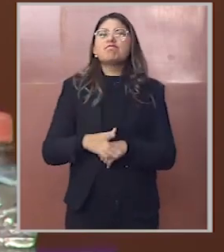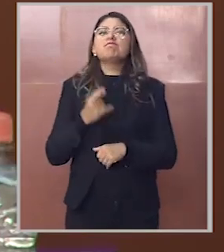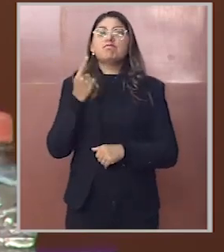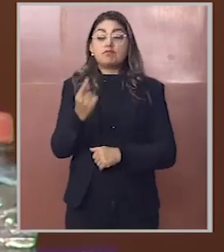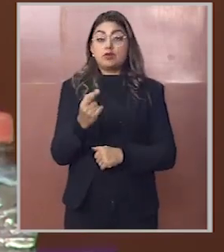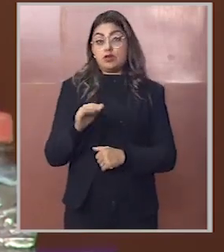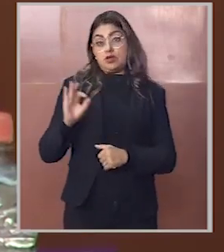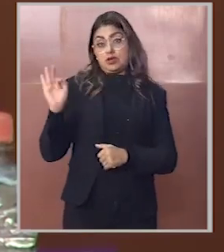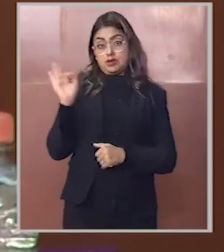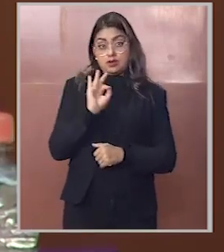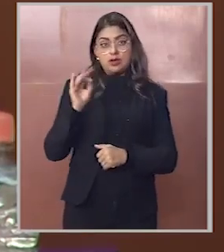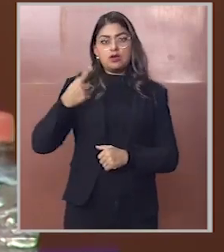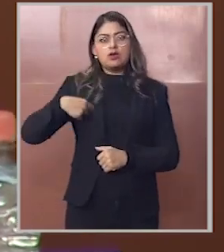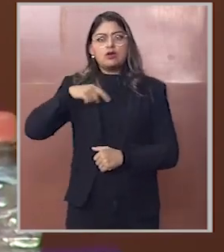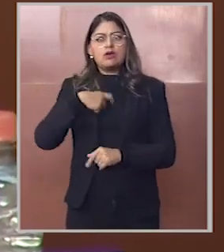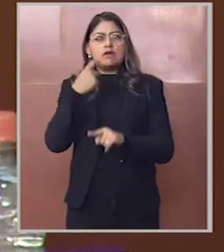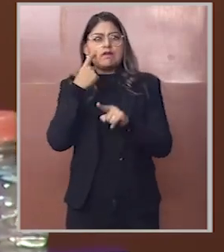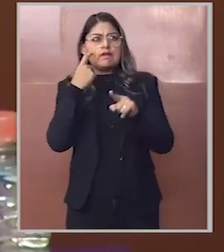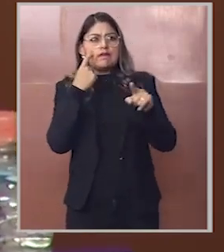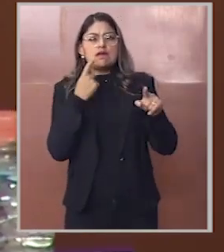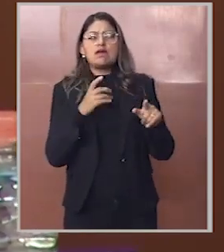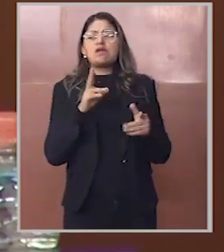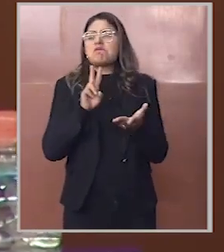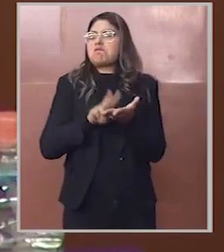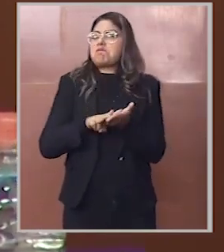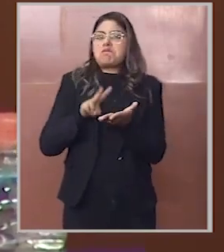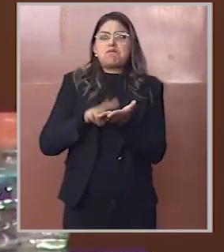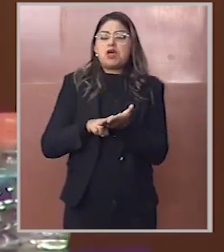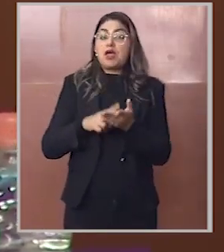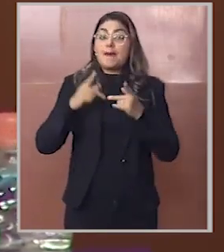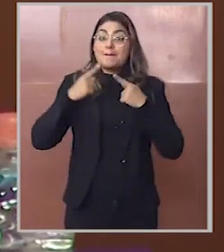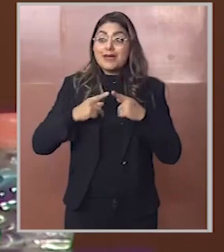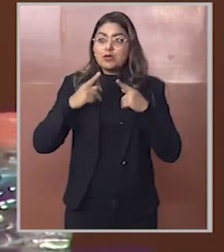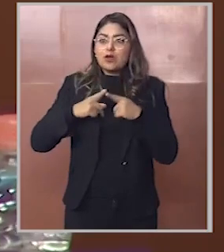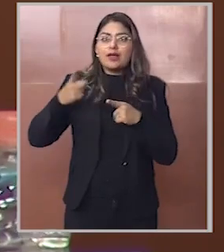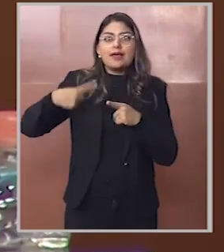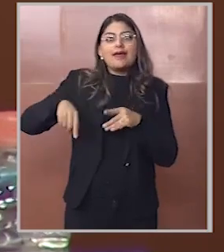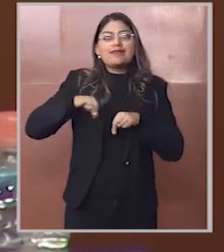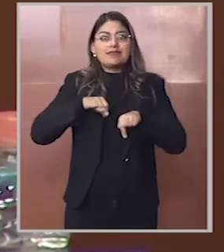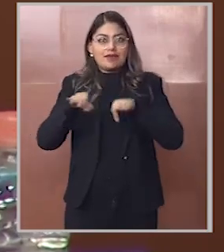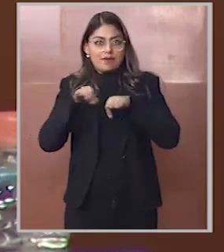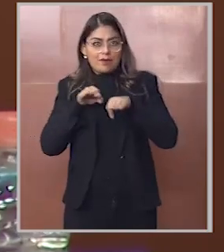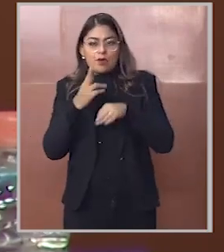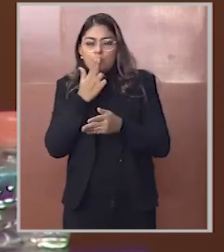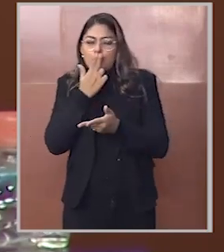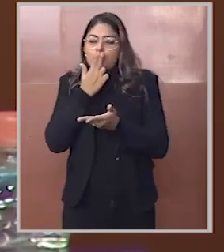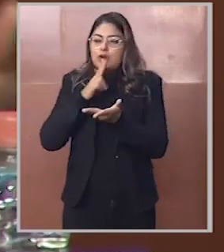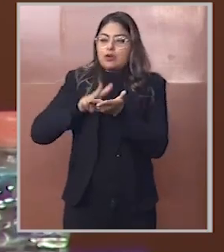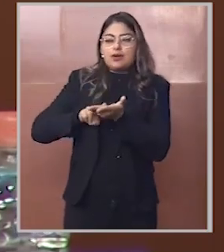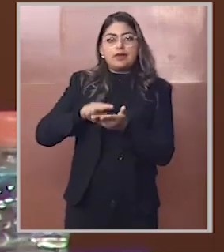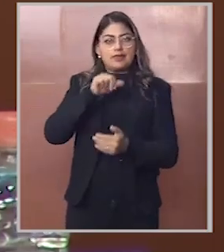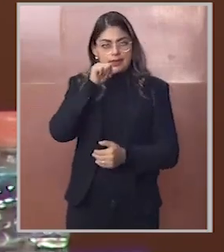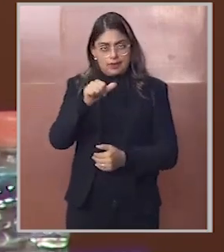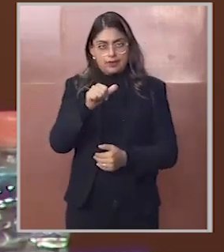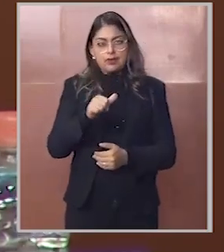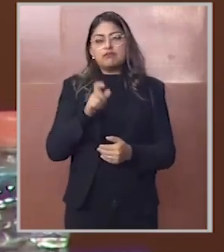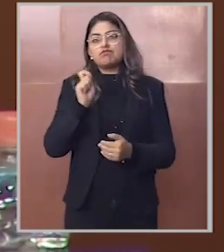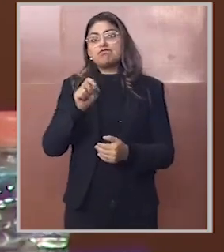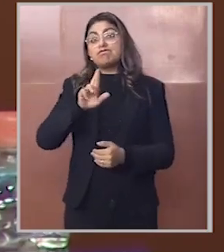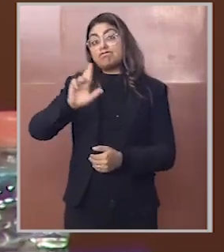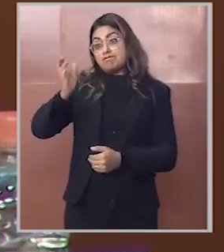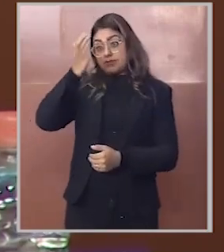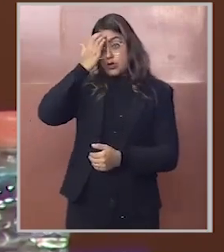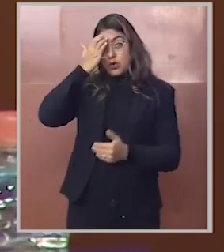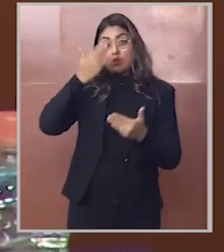le otorga poco valor a las personas que realizan este trabajo y no solamente en términos de reconocimiento público sino también hasta